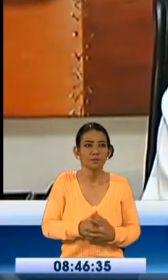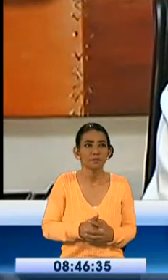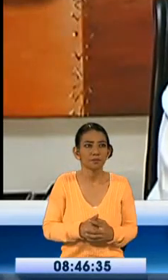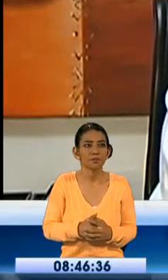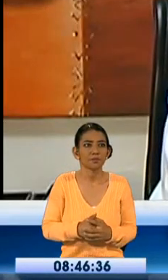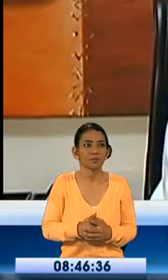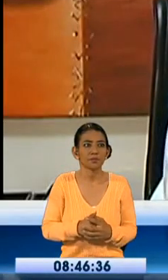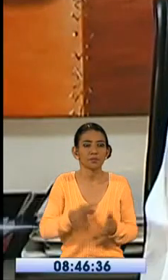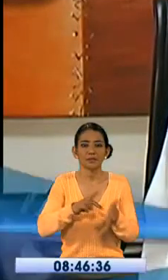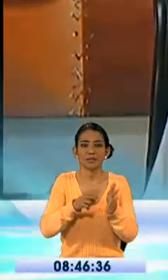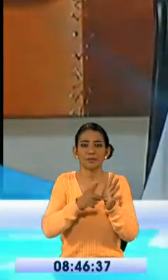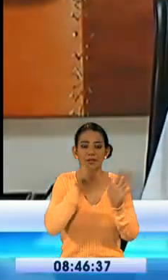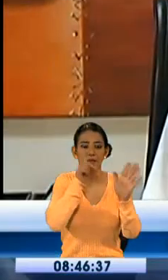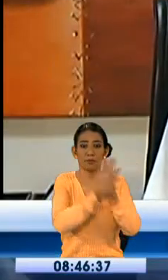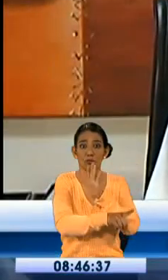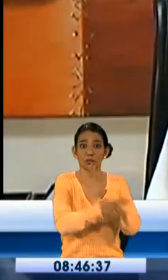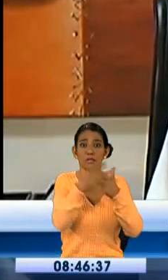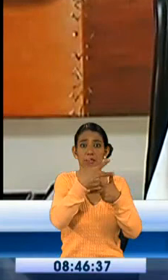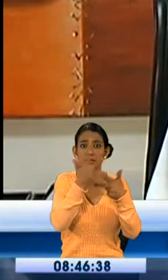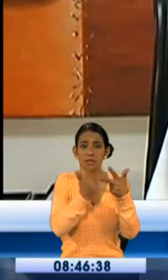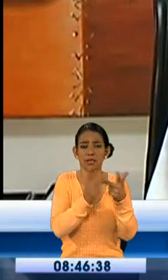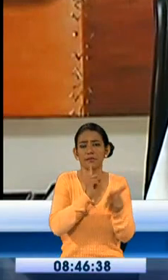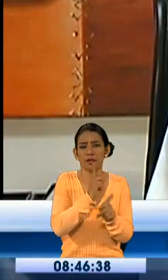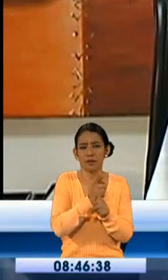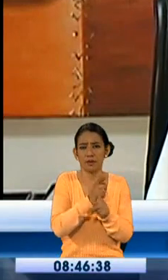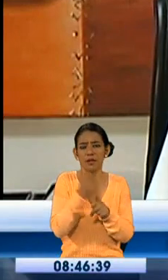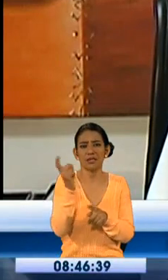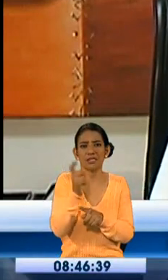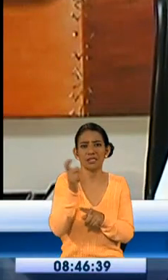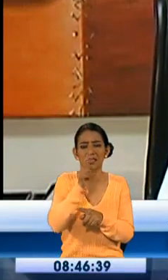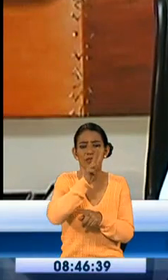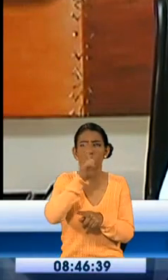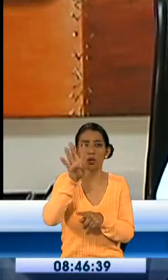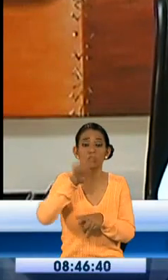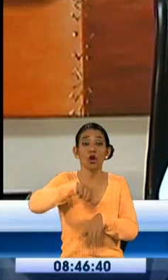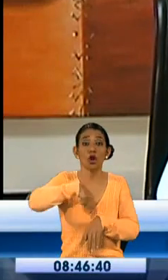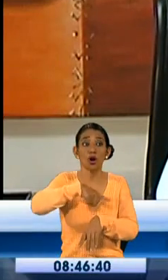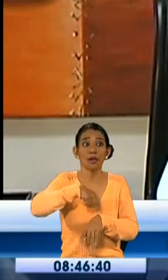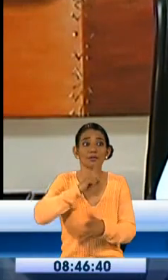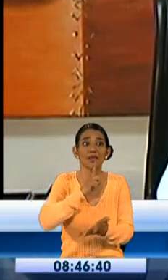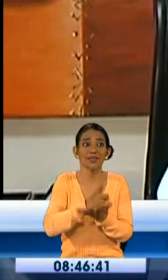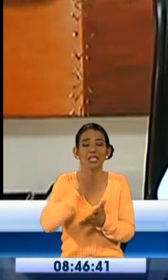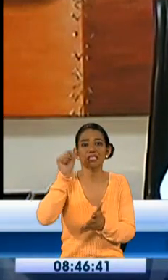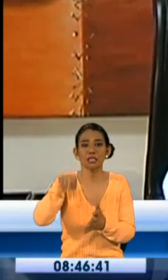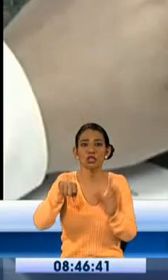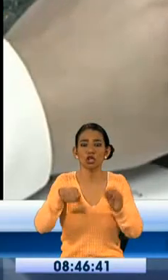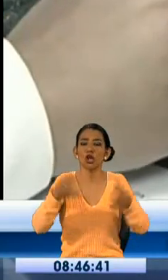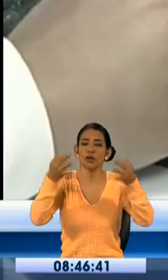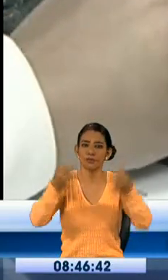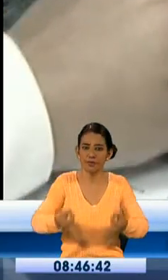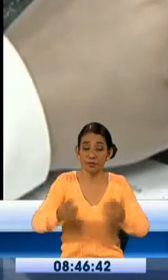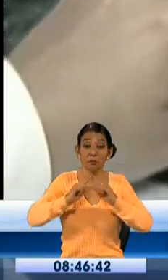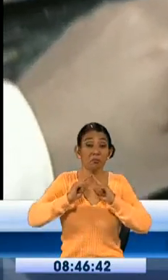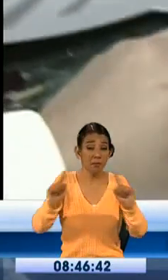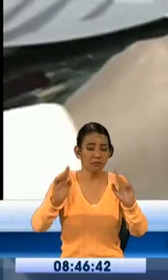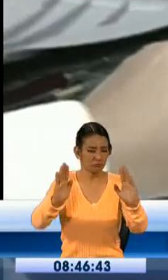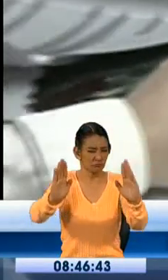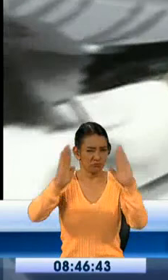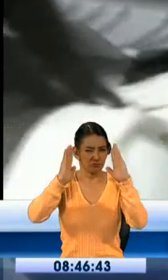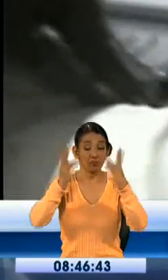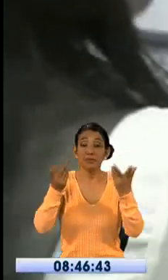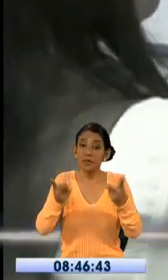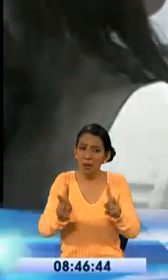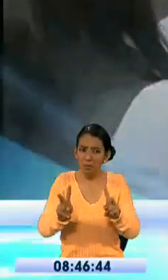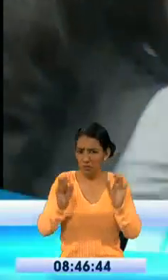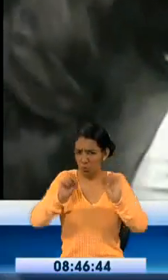de depositar el cheque. El cheque necesita al menos 24 horas. Recién ahí vamos a saber si los fondos están confirmados o no. Pero mucha atención, porque también hay